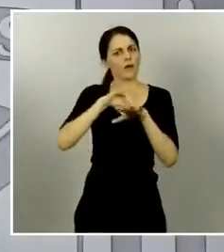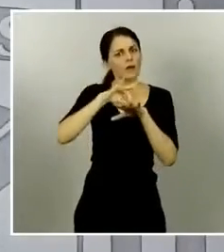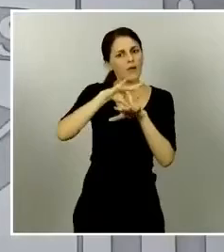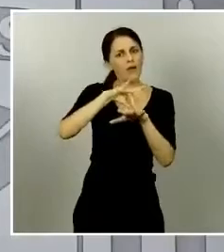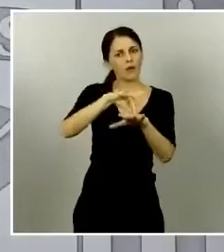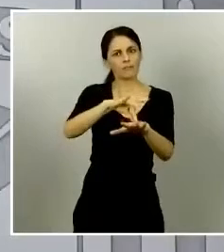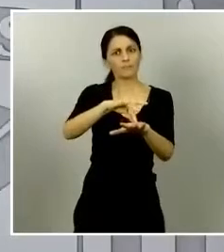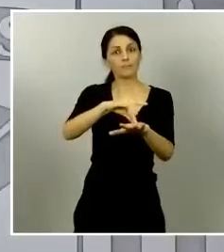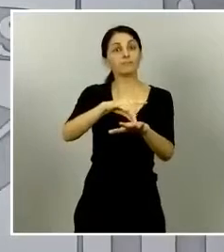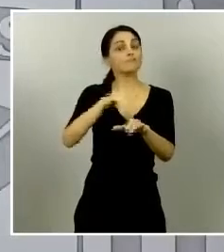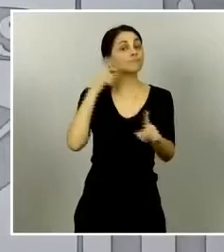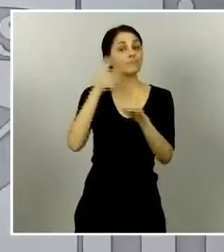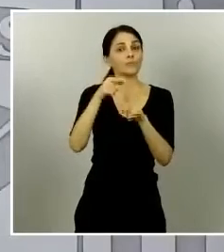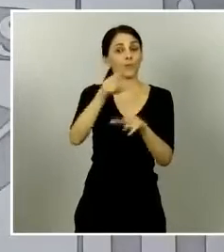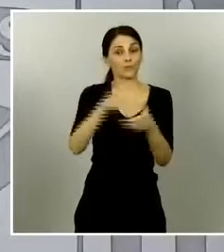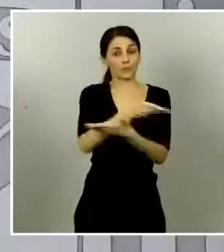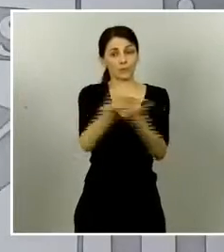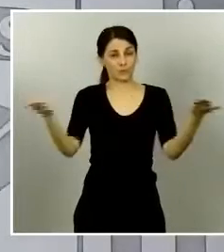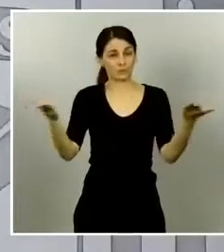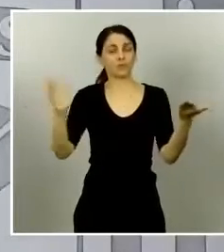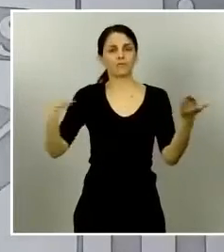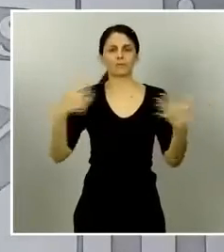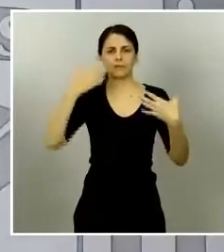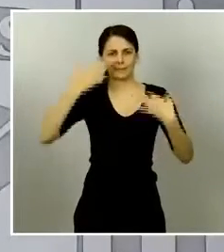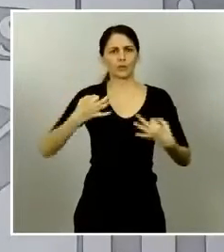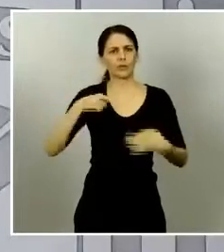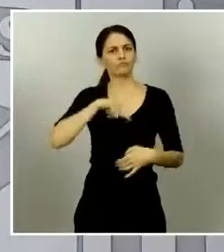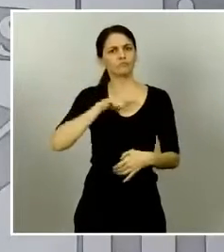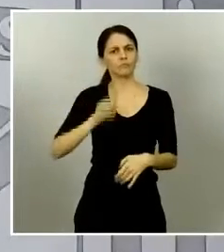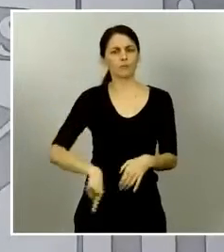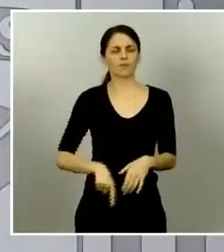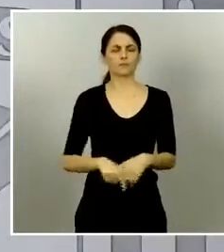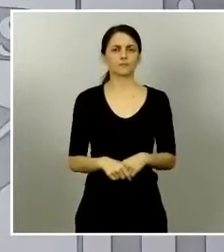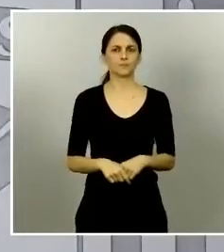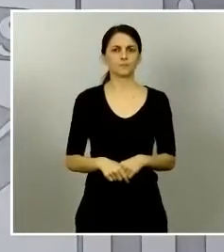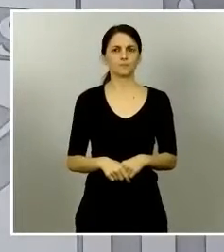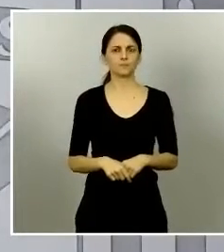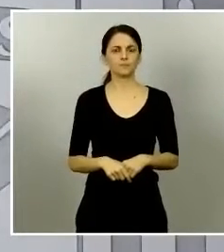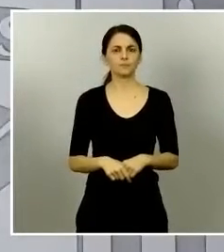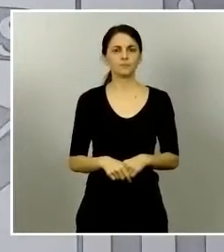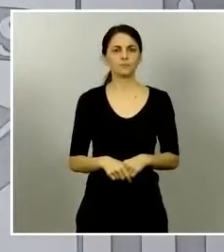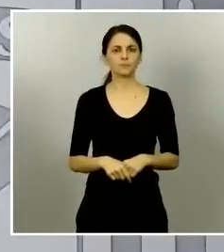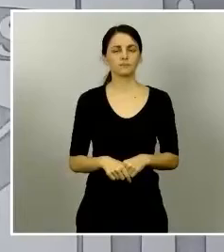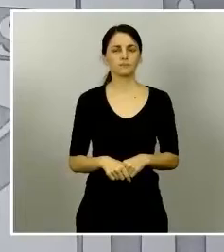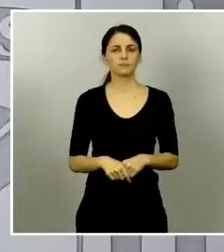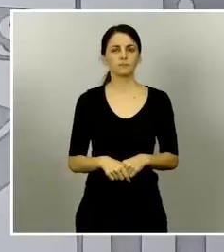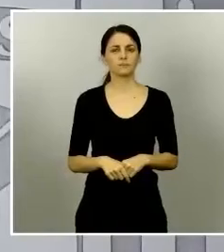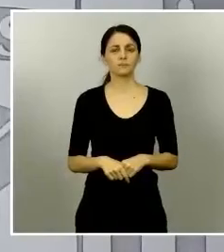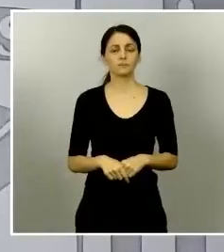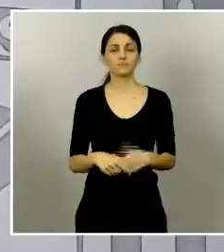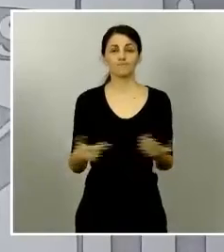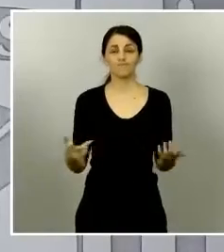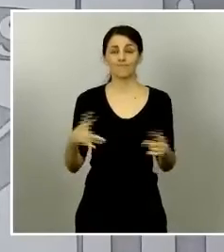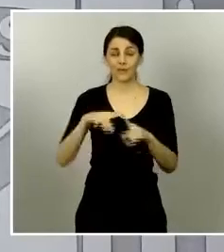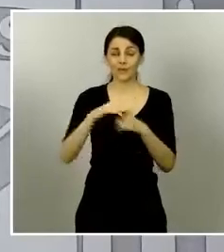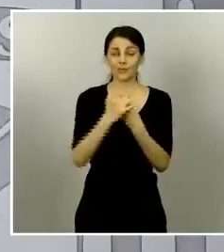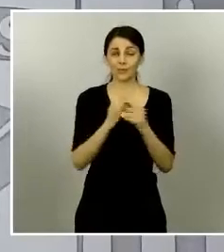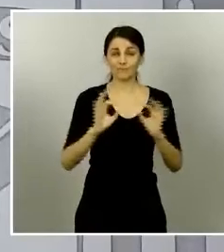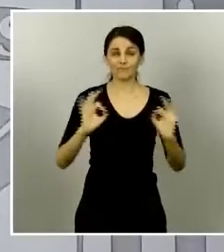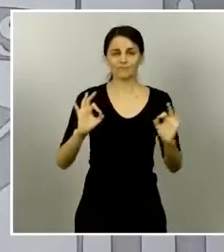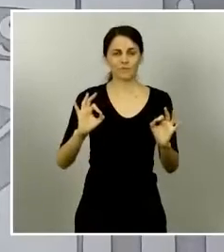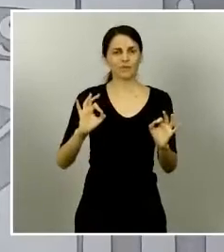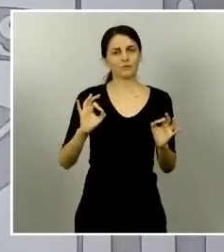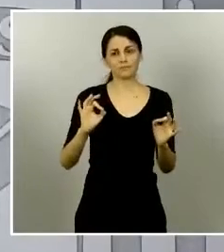ese diagnóstico común y esa hoja de ruta que permita a los ciudadanos tener seguridad. De hecho, aunque